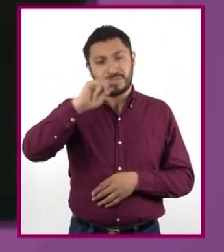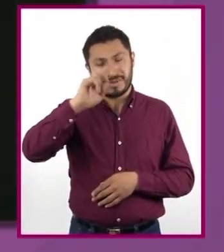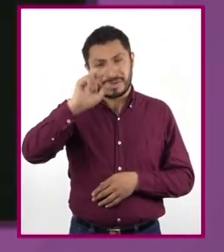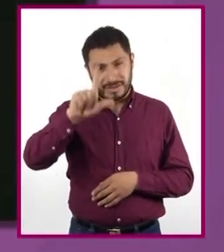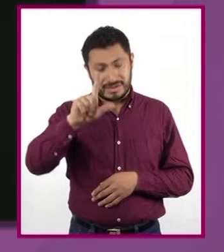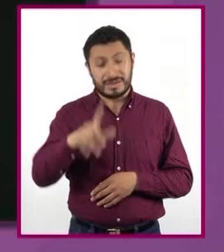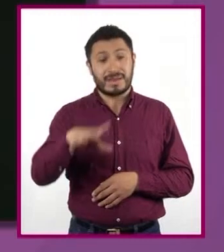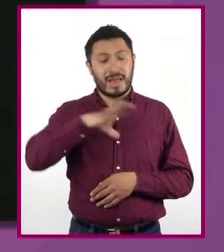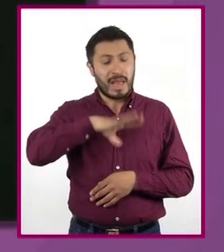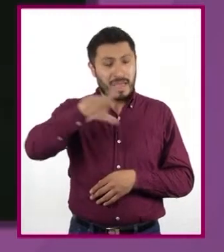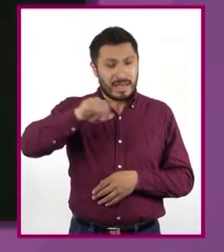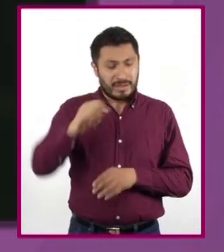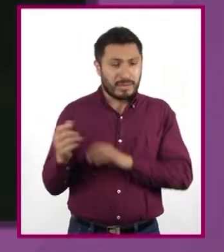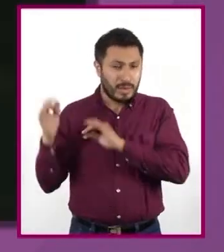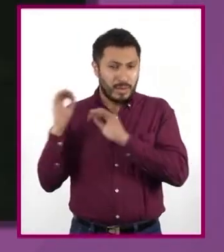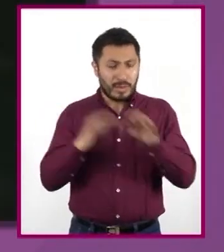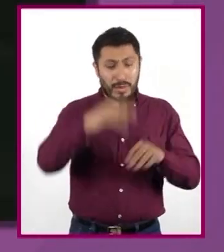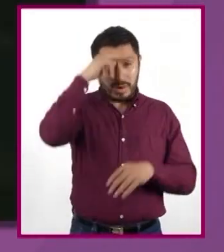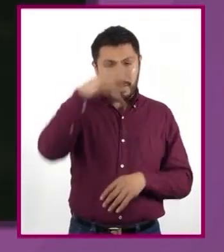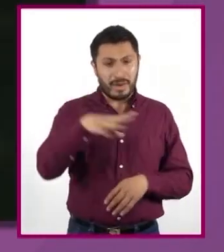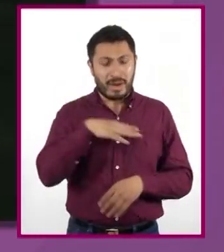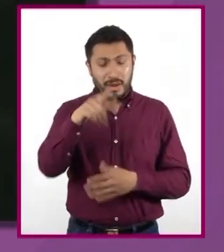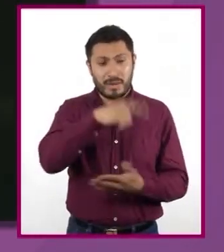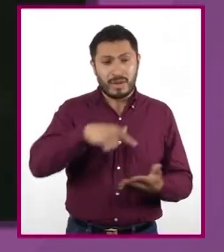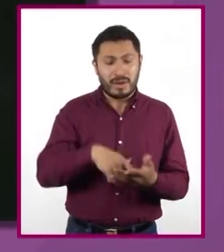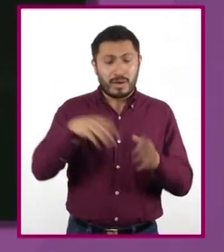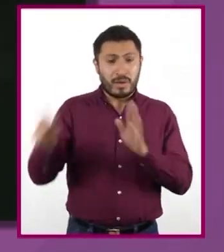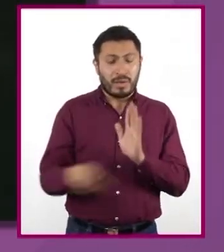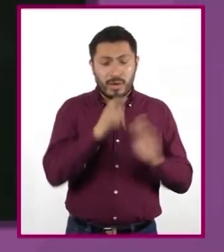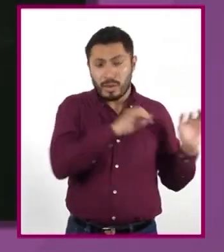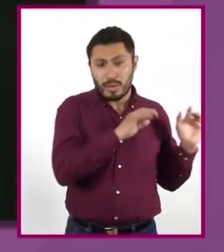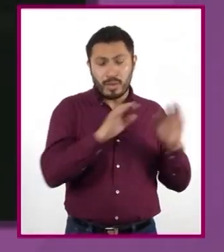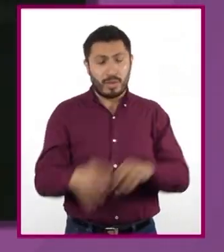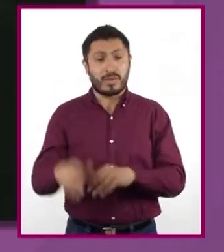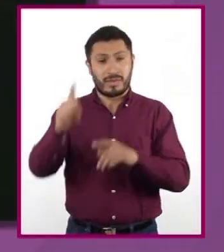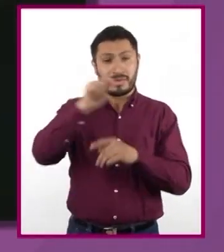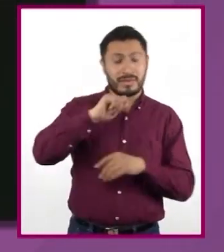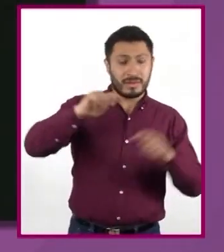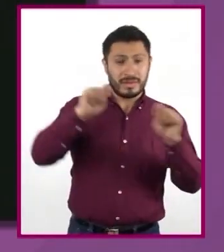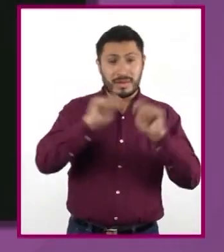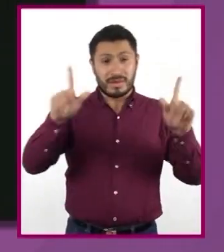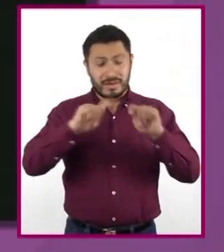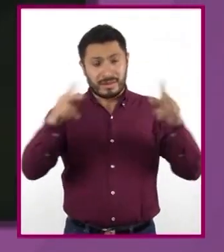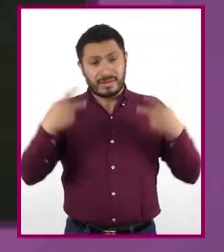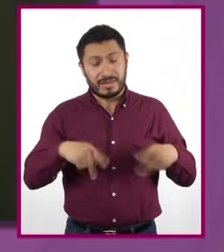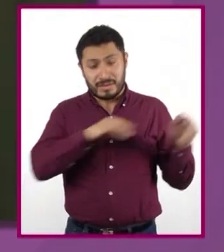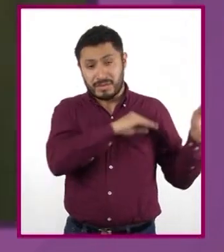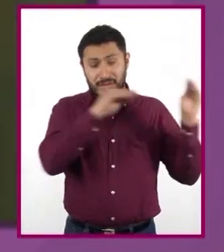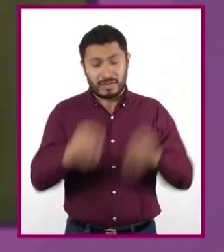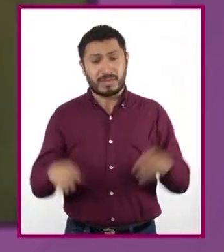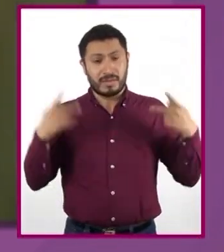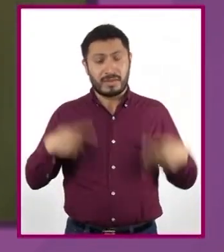Tras la conquista de México, estas zonas fueron repobladas por tlaxcaltecas traídos por los españoles.